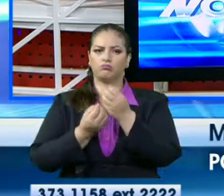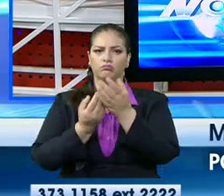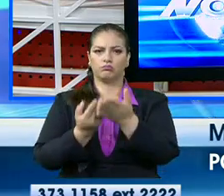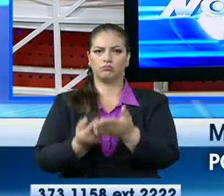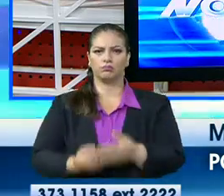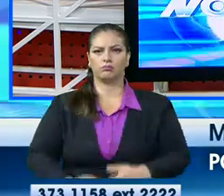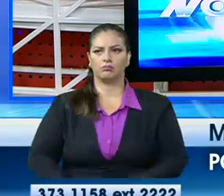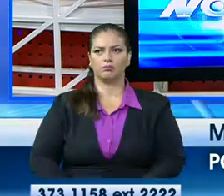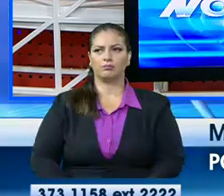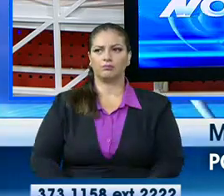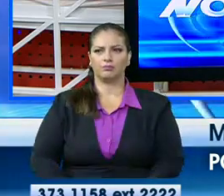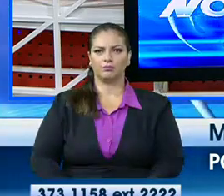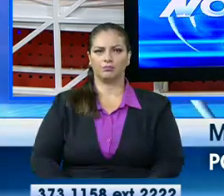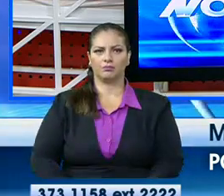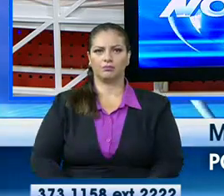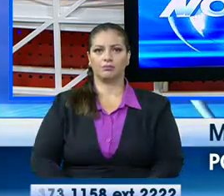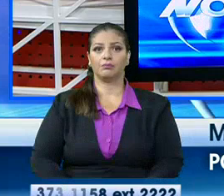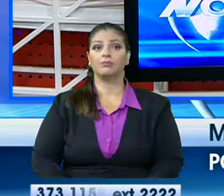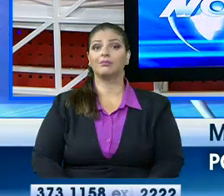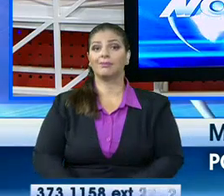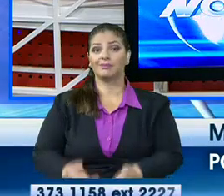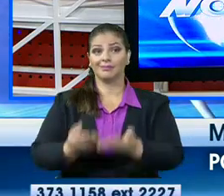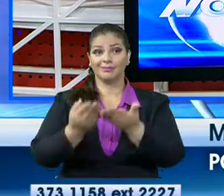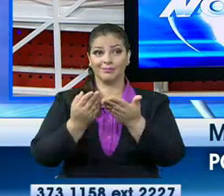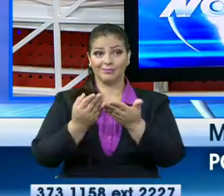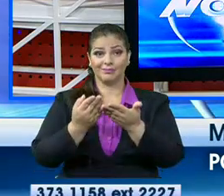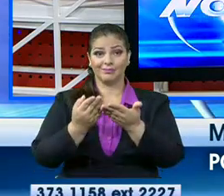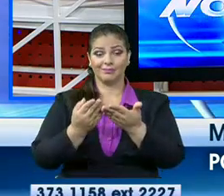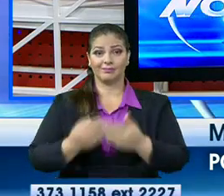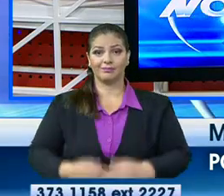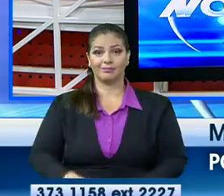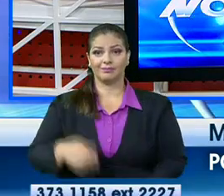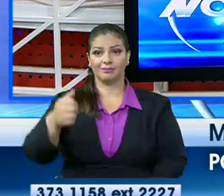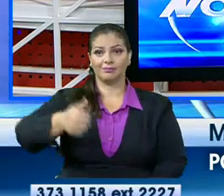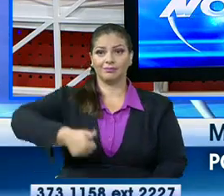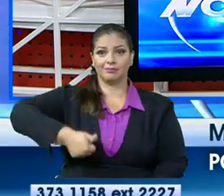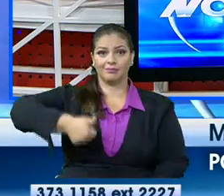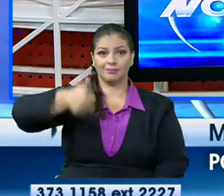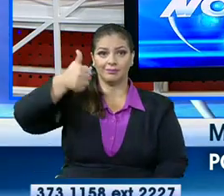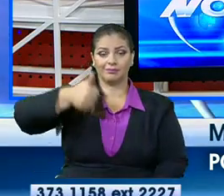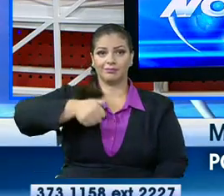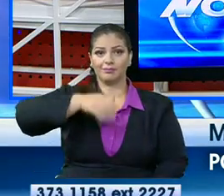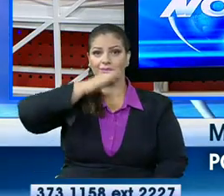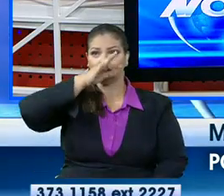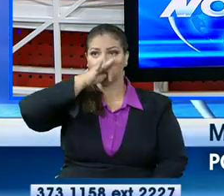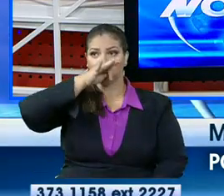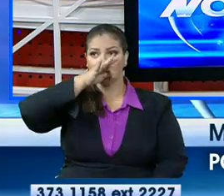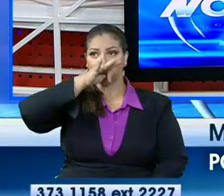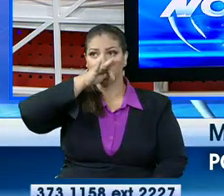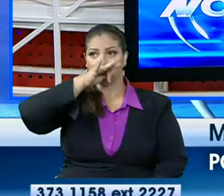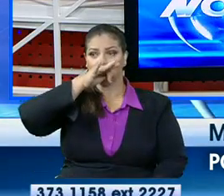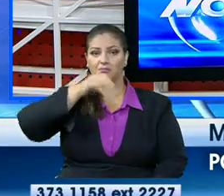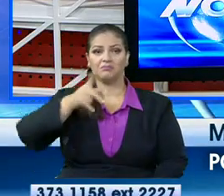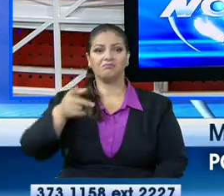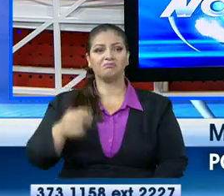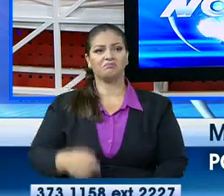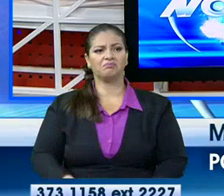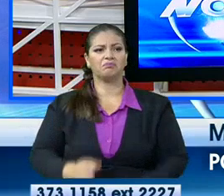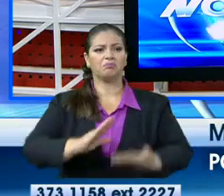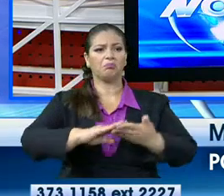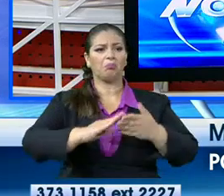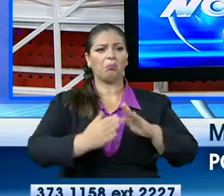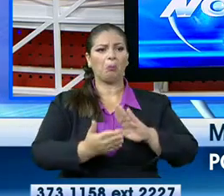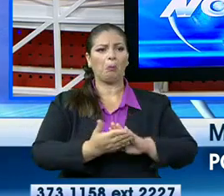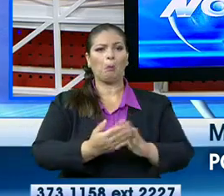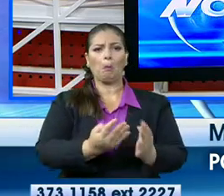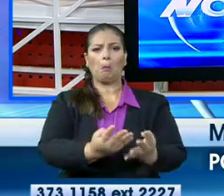algo que no veía hace mucho tiempo. Generalmente, donde está la autoridad, en este caso de tránsito, muchas veces van ellos, pero la comunidad no se